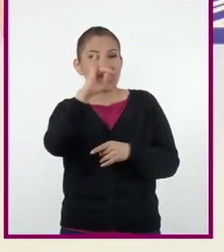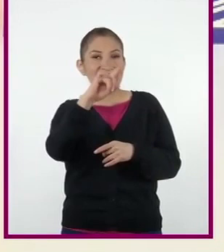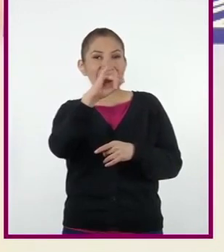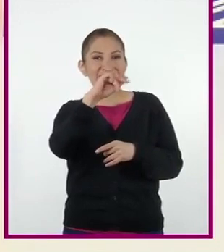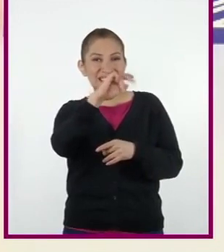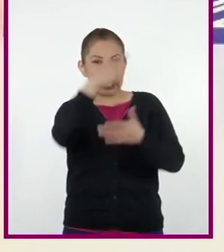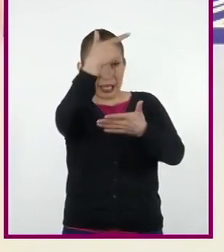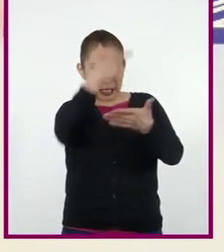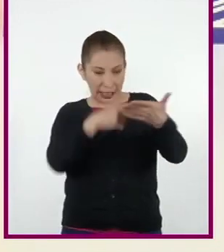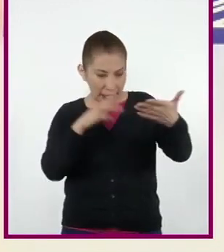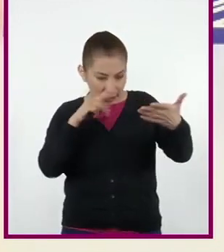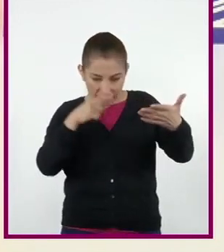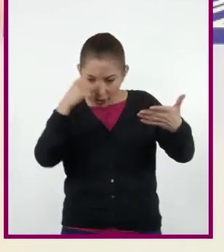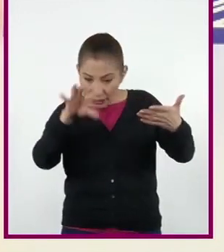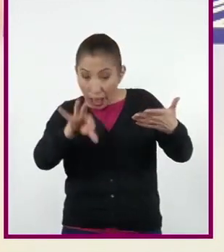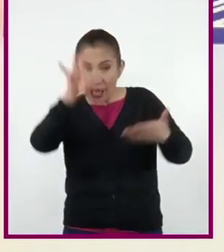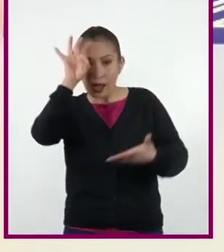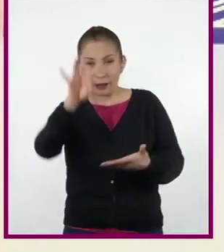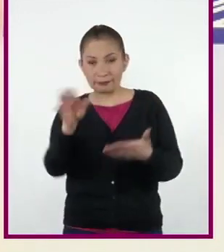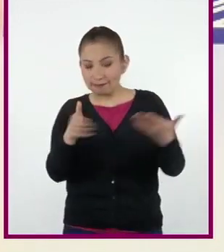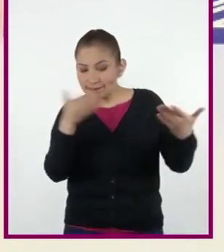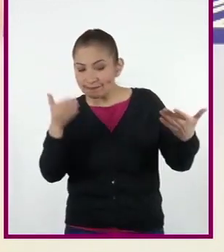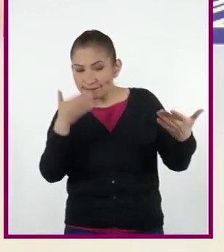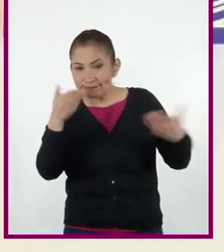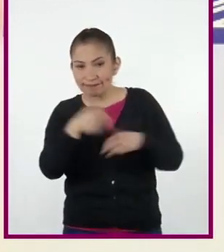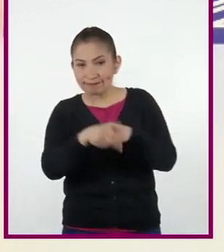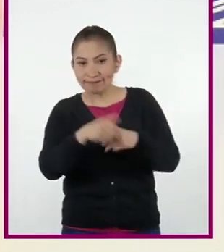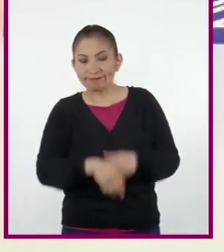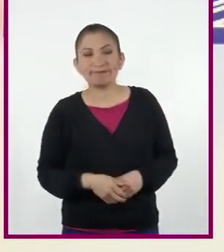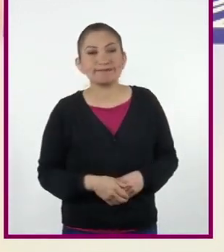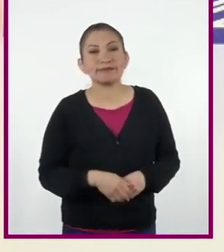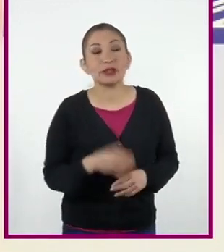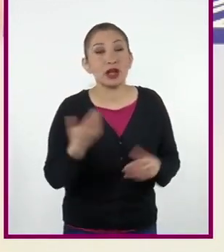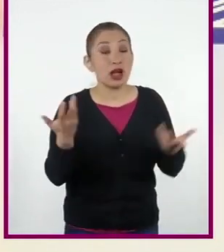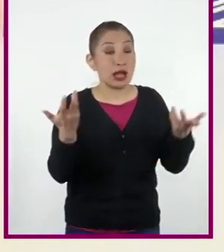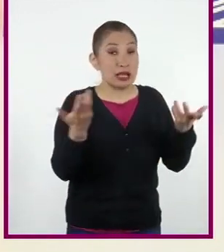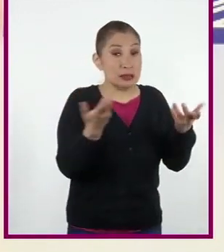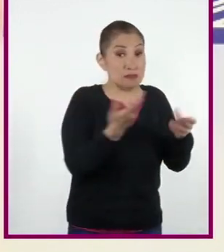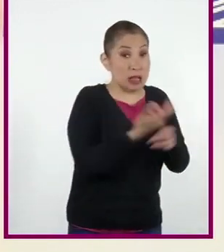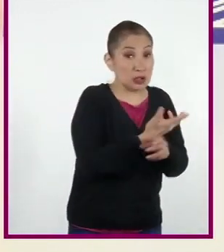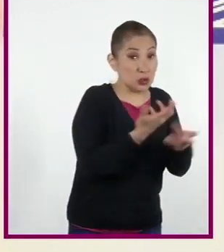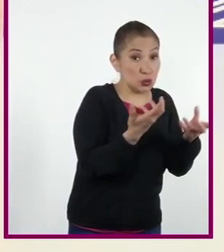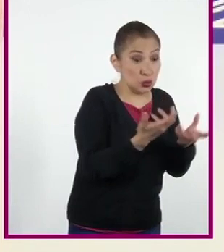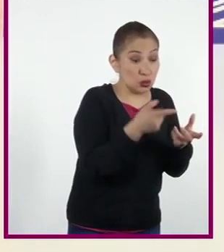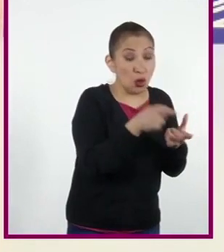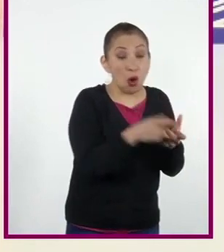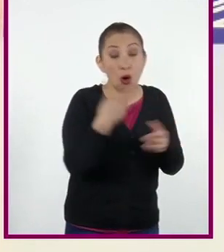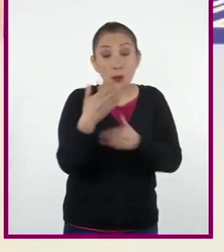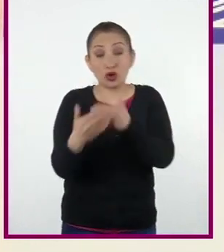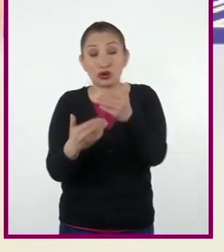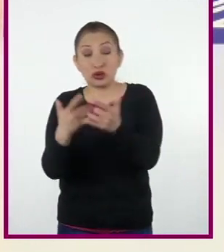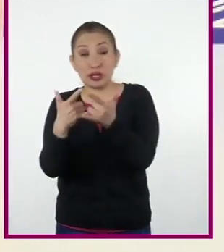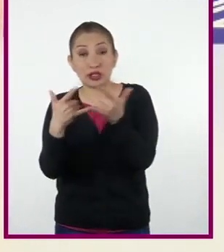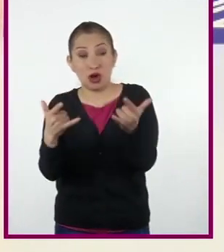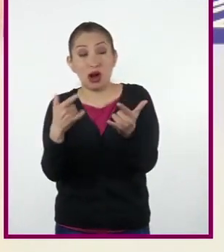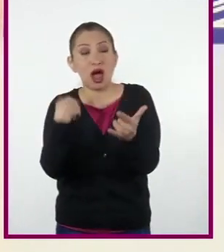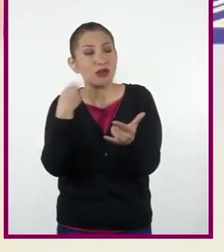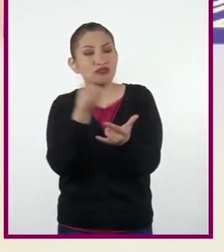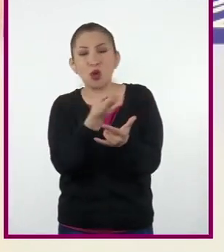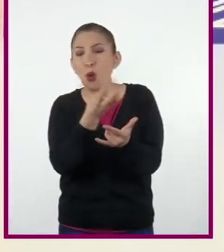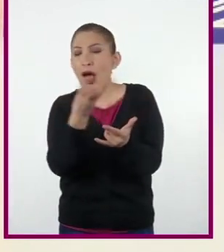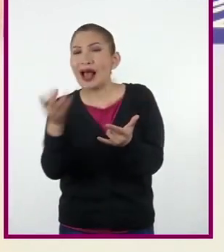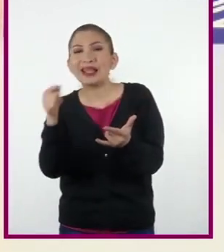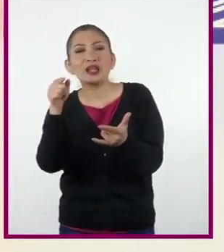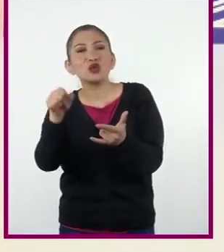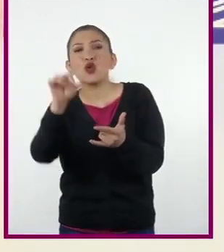para identificarlo más fácilmente. Los hechos y procesos históricos los encontrarán prácticamente en